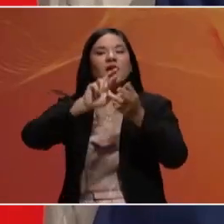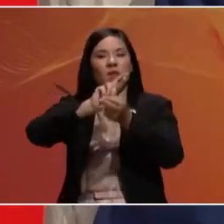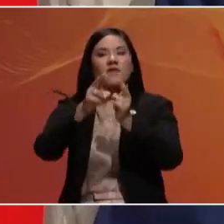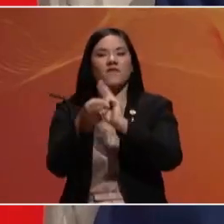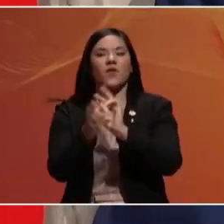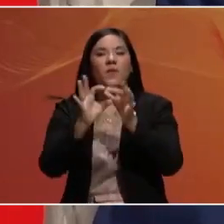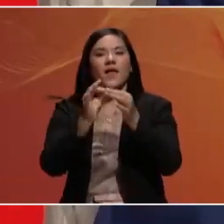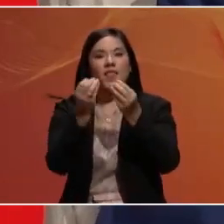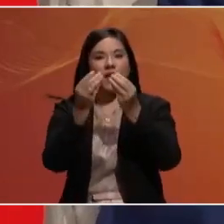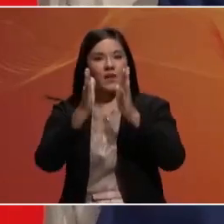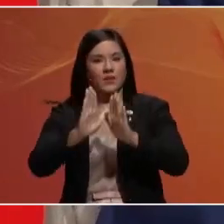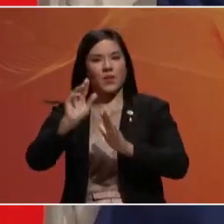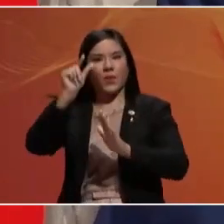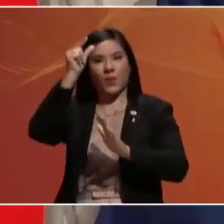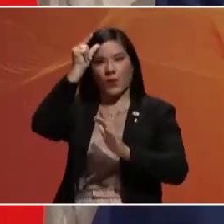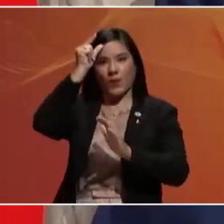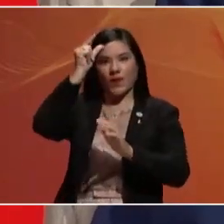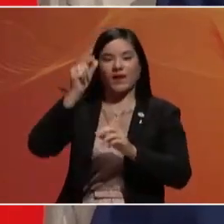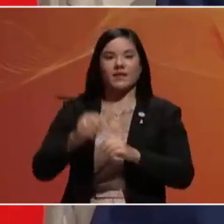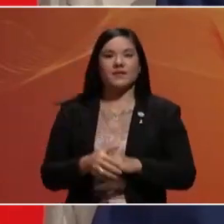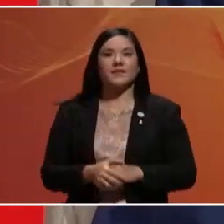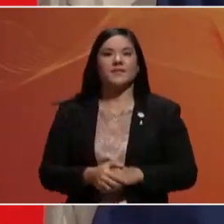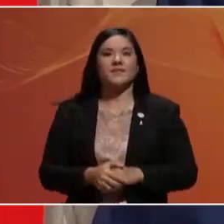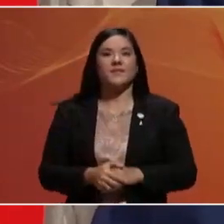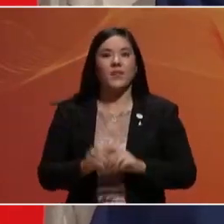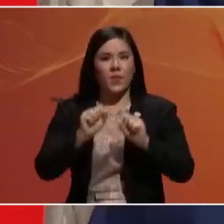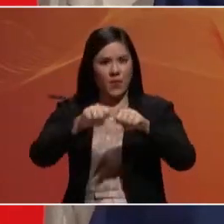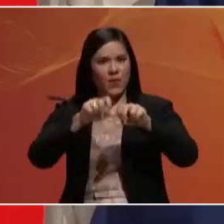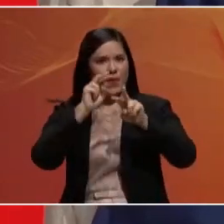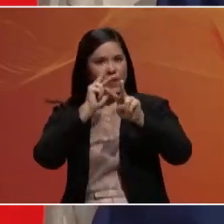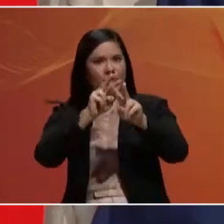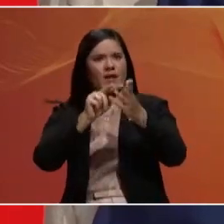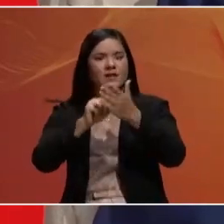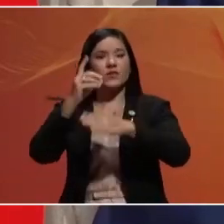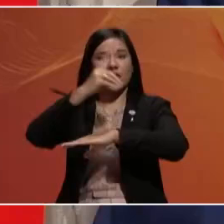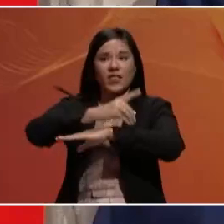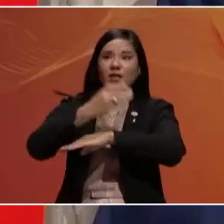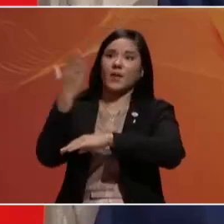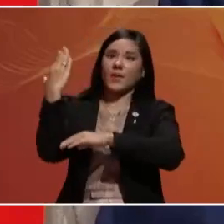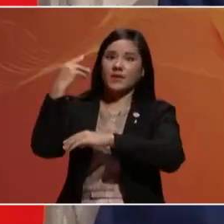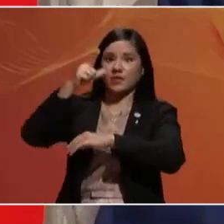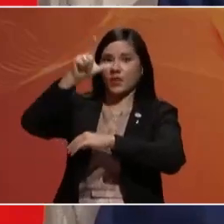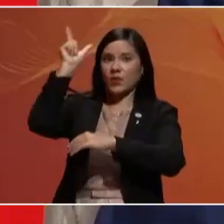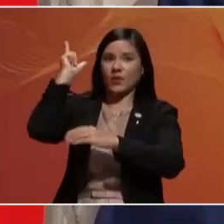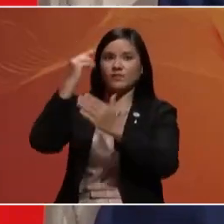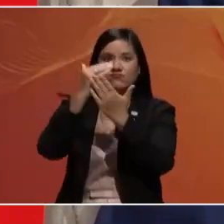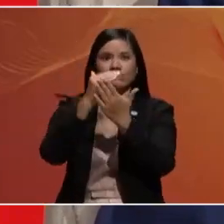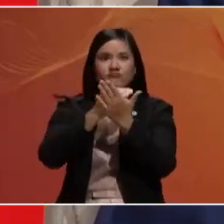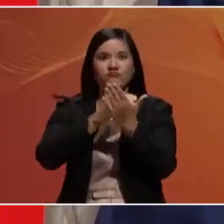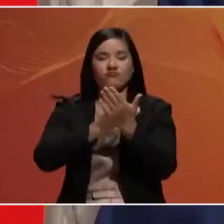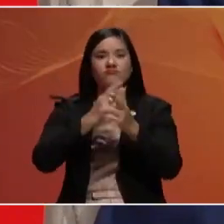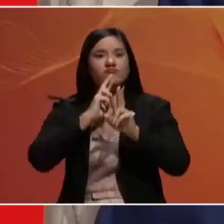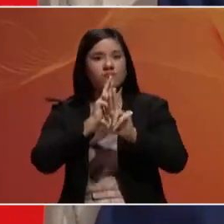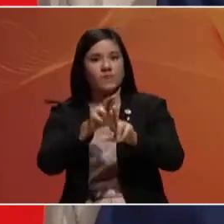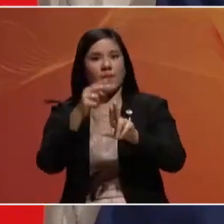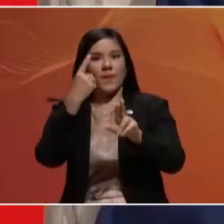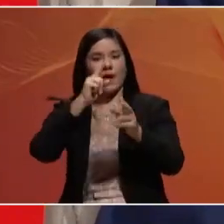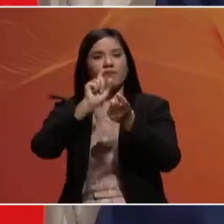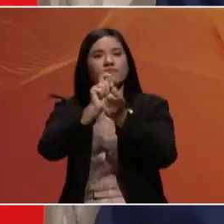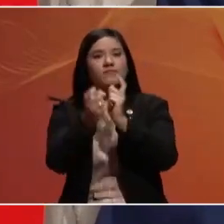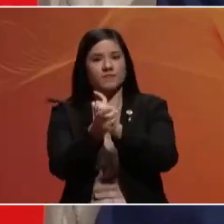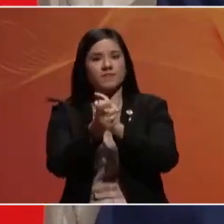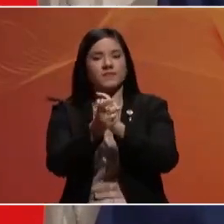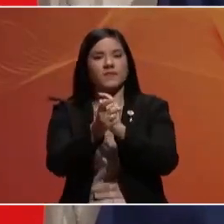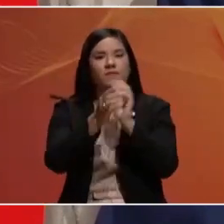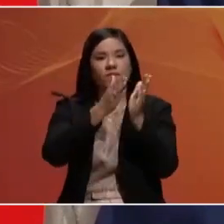de la administración pública, y usted puede ver que en estos días el presidente de la República emitió un decreto priorizando la reforma del sector